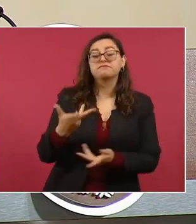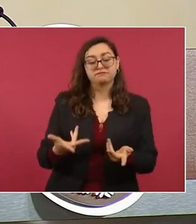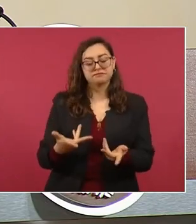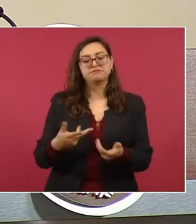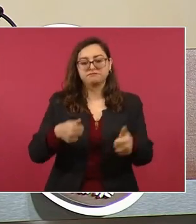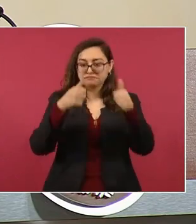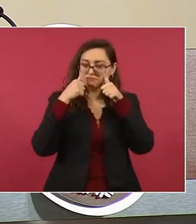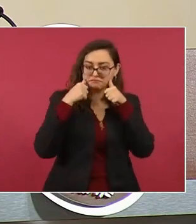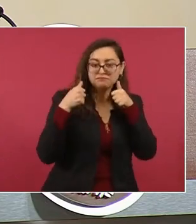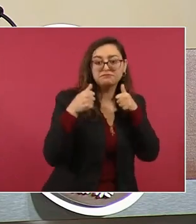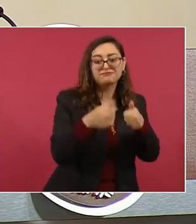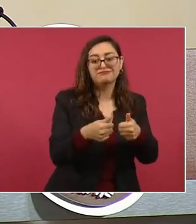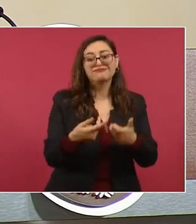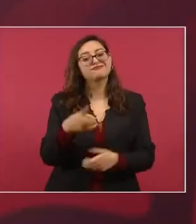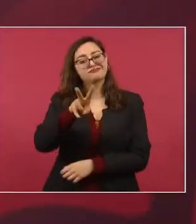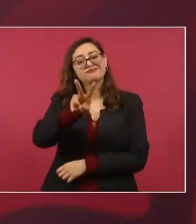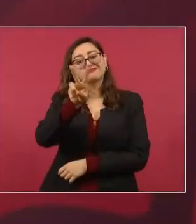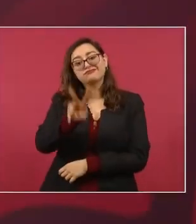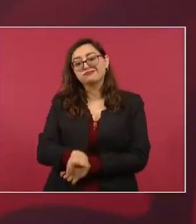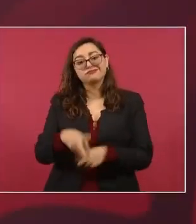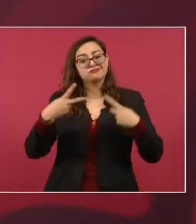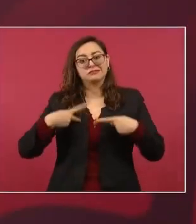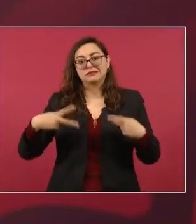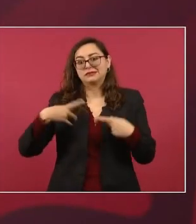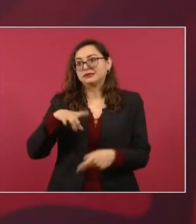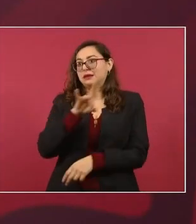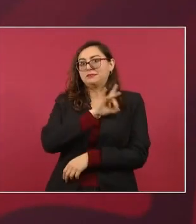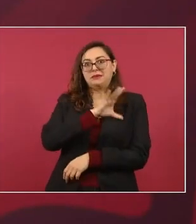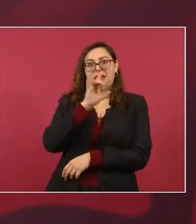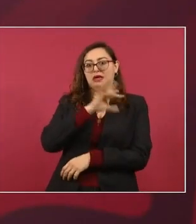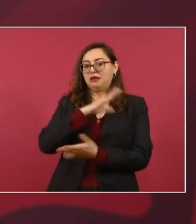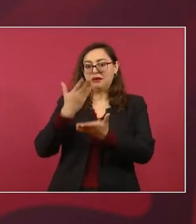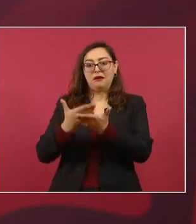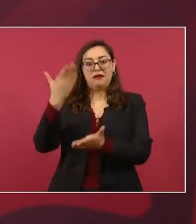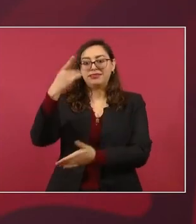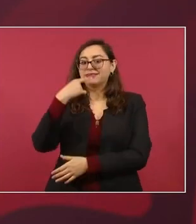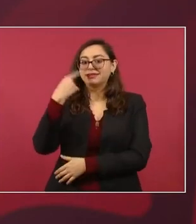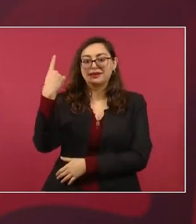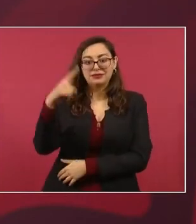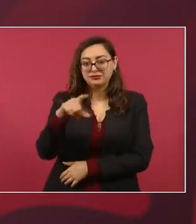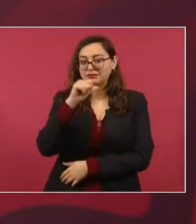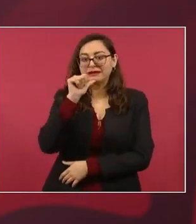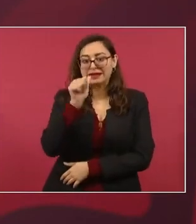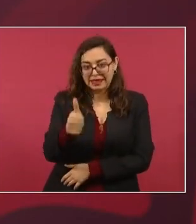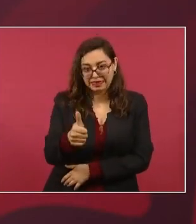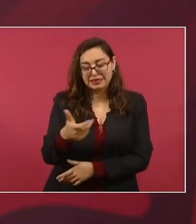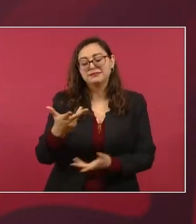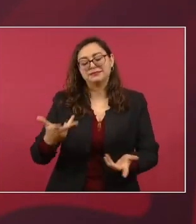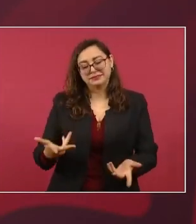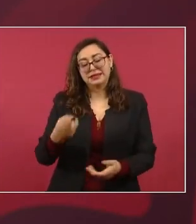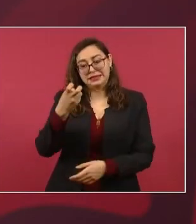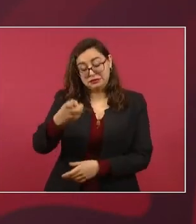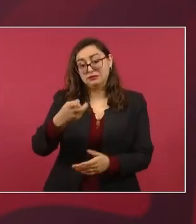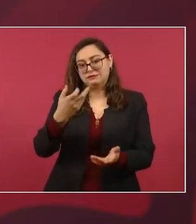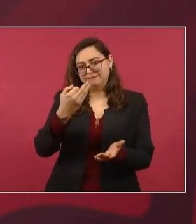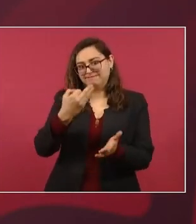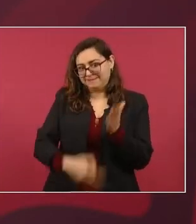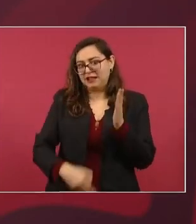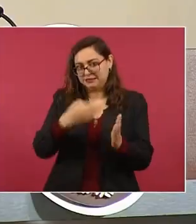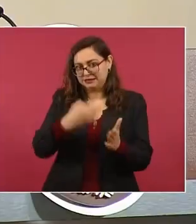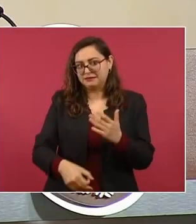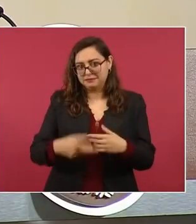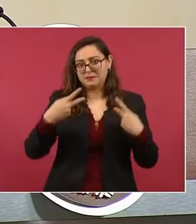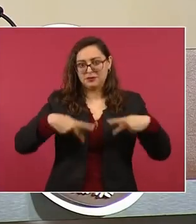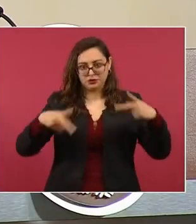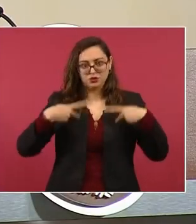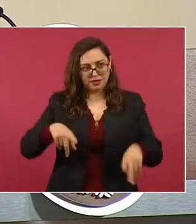un delito que tiene la cifra negra, pero la otra es ya la decisión que de los compañeros que han